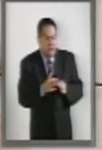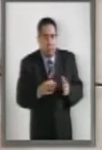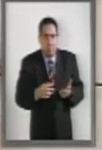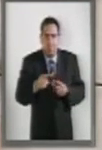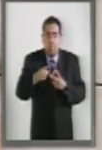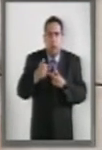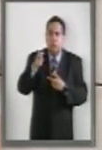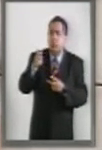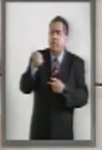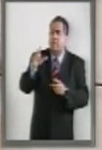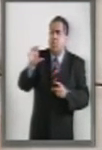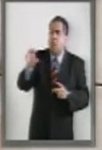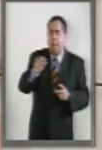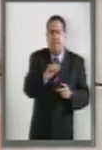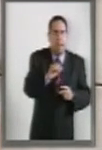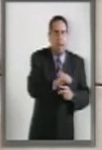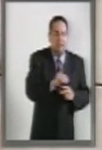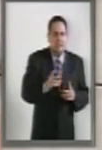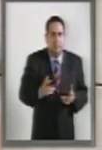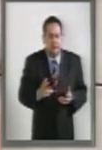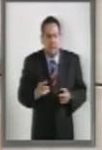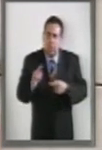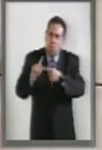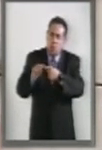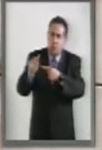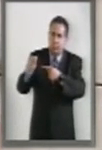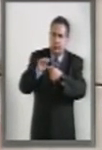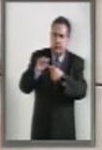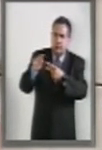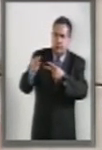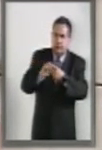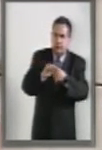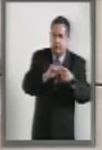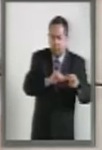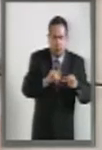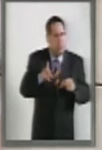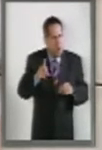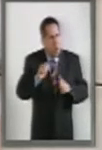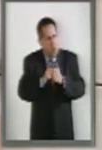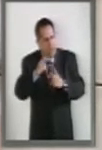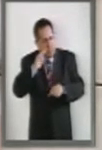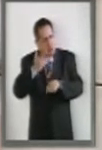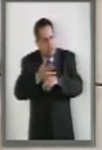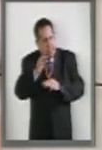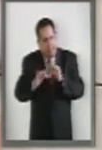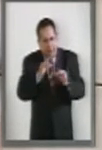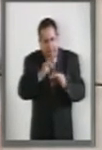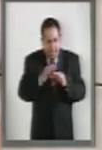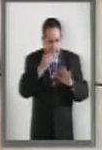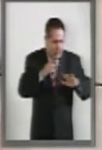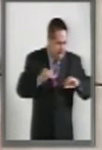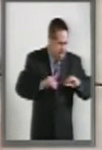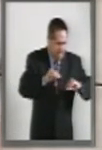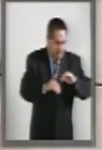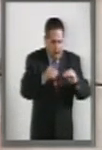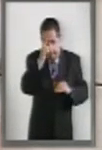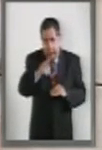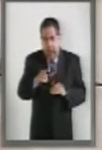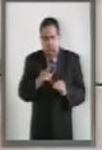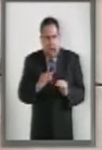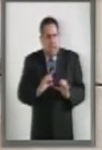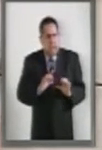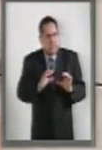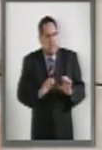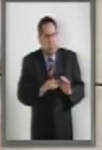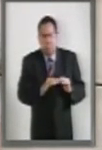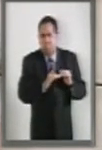dos decisiones estructurales permitieron que México aprovechara de manera responsable el espacio fiscal que tenía para preservar